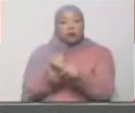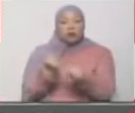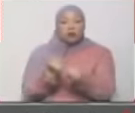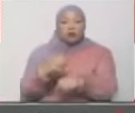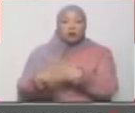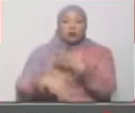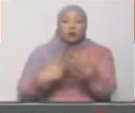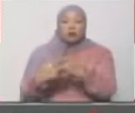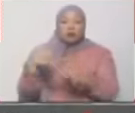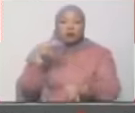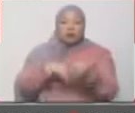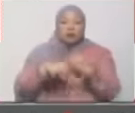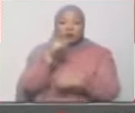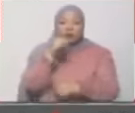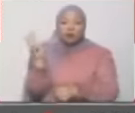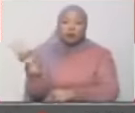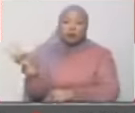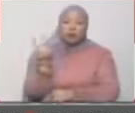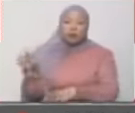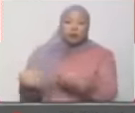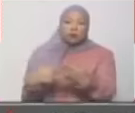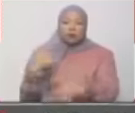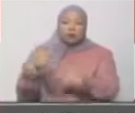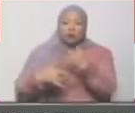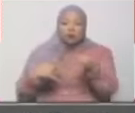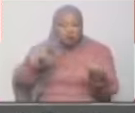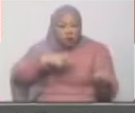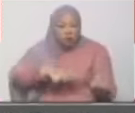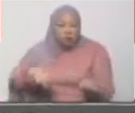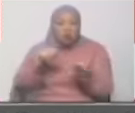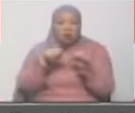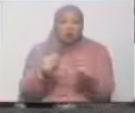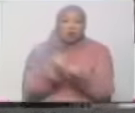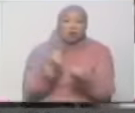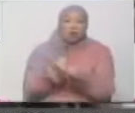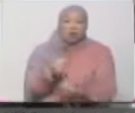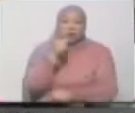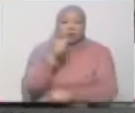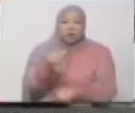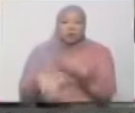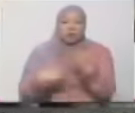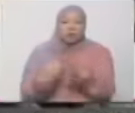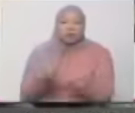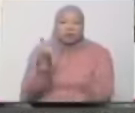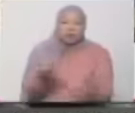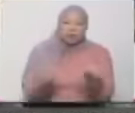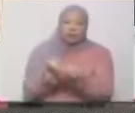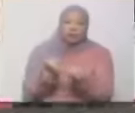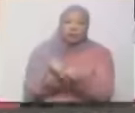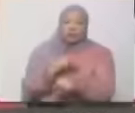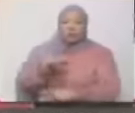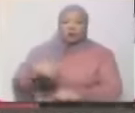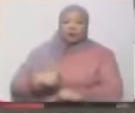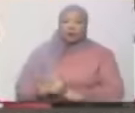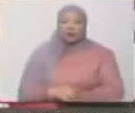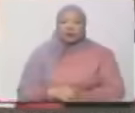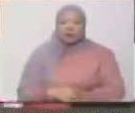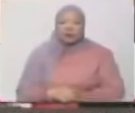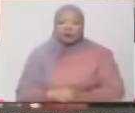la tranquilidad de Venezuela frente a la conspiración permanente del Imperio norteamericano. Así lo denuncio ante el mundo.